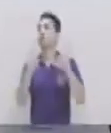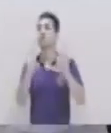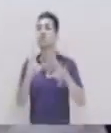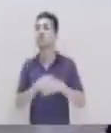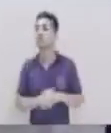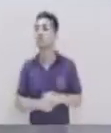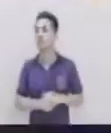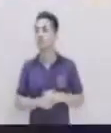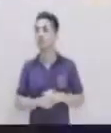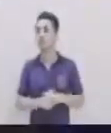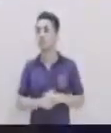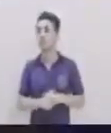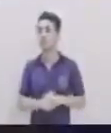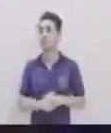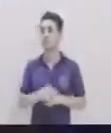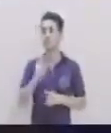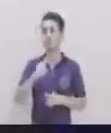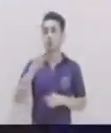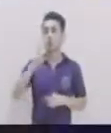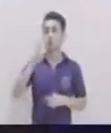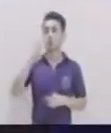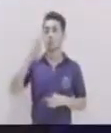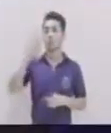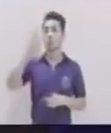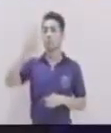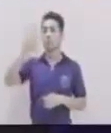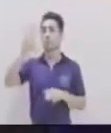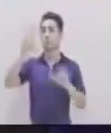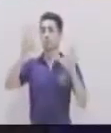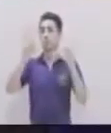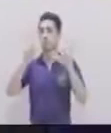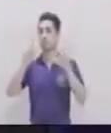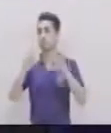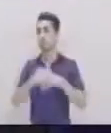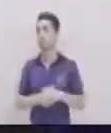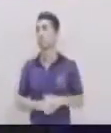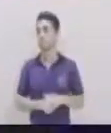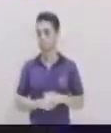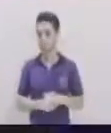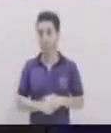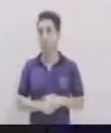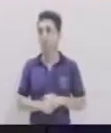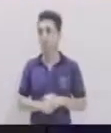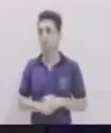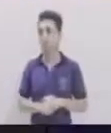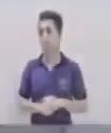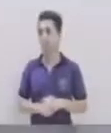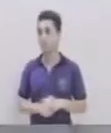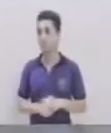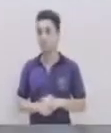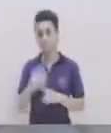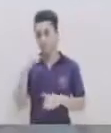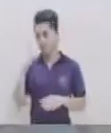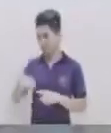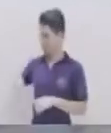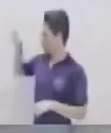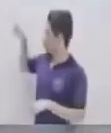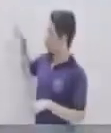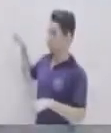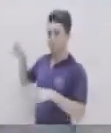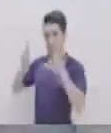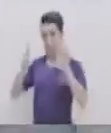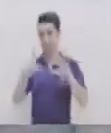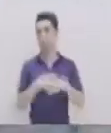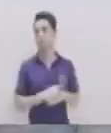número 6. Ok, veamos, digo 1, 2, 3, 4, 5 y 6. Está ubicado